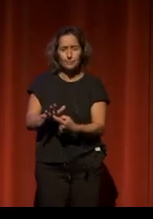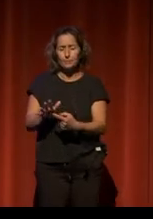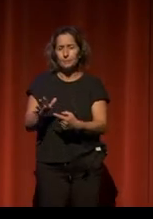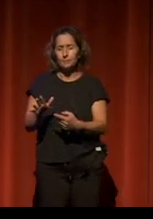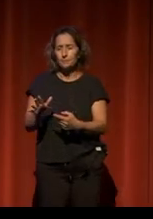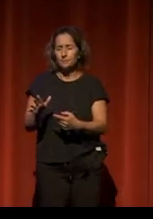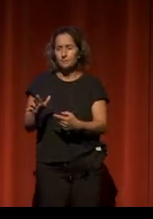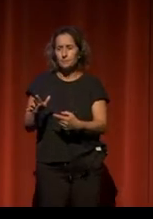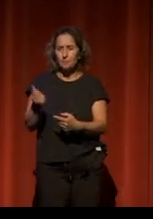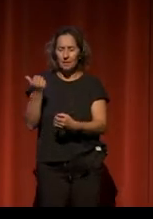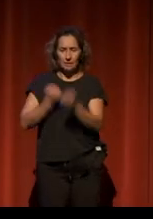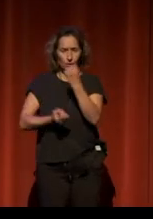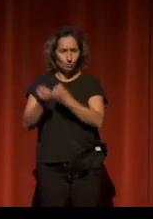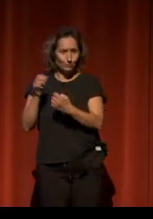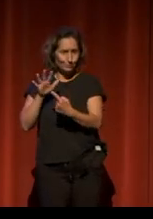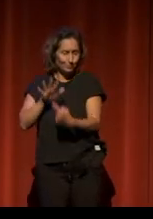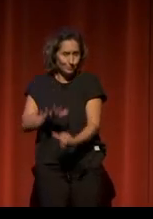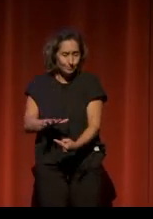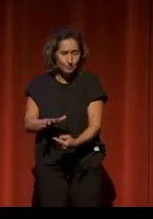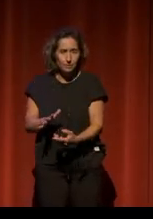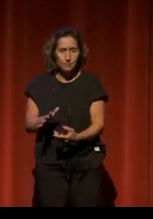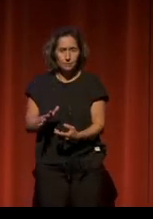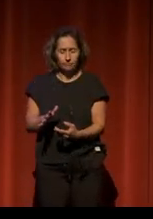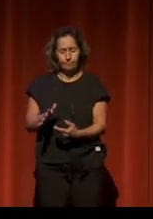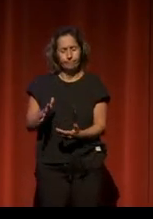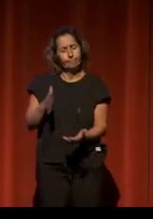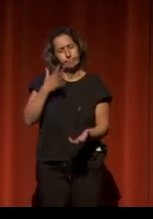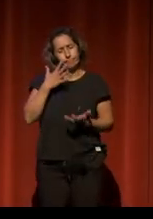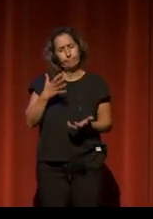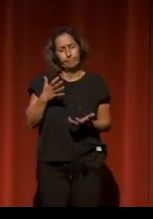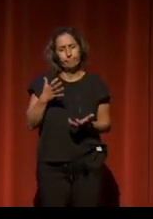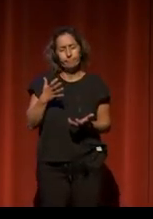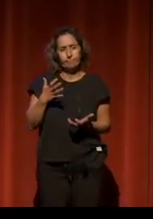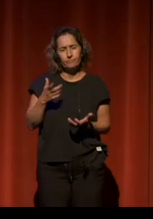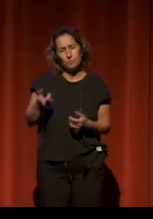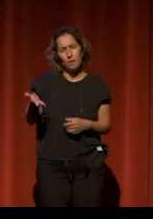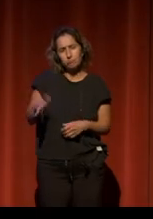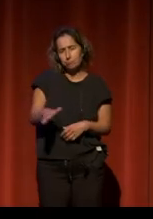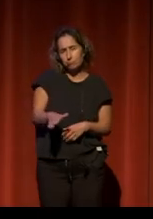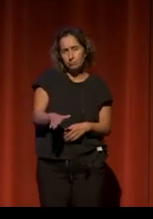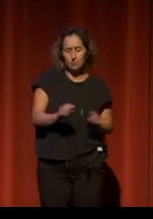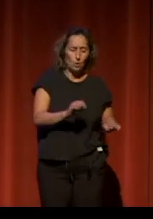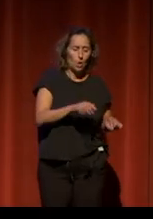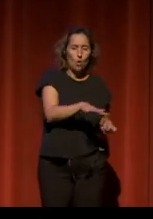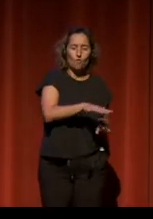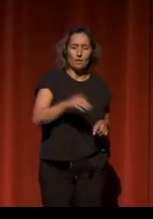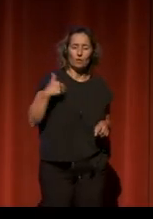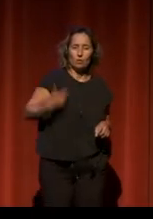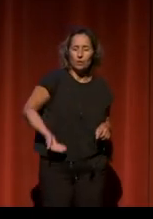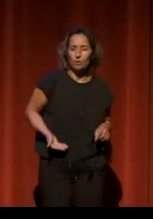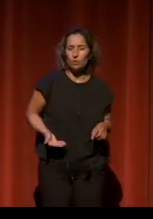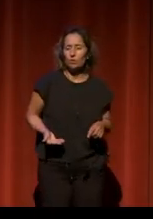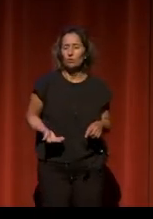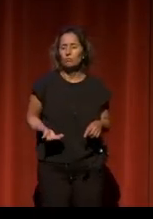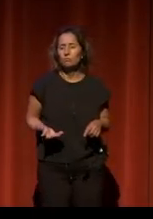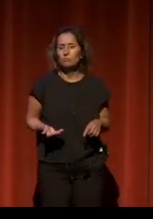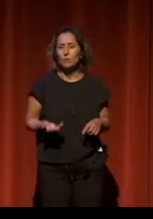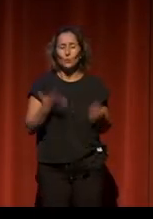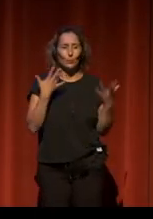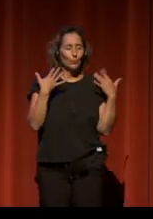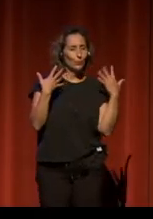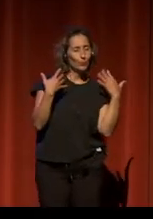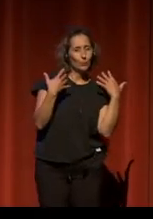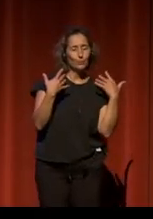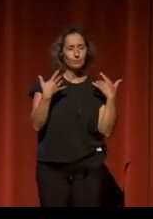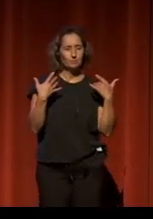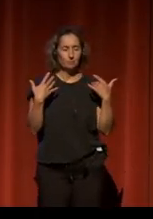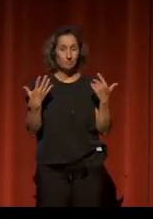sentido económico Pues evidentemente hay más eh Hay más muertes No que los barrios ricos con eh aire acondicionado y